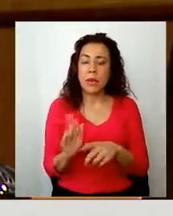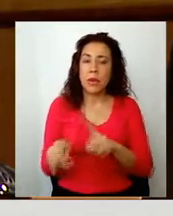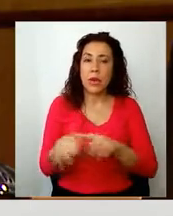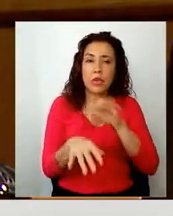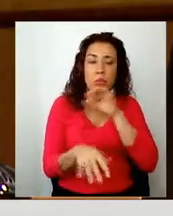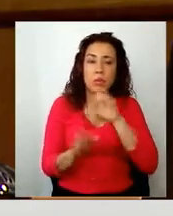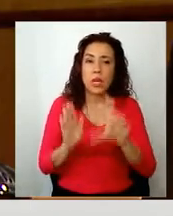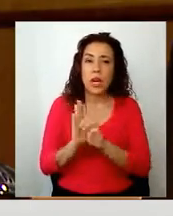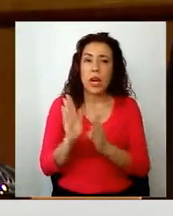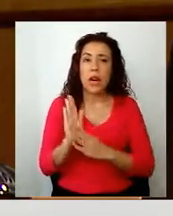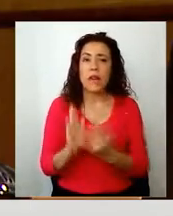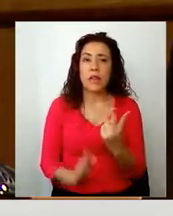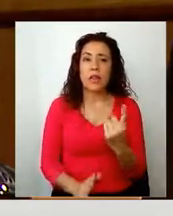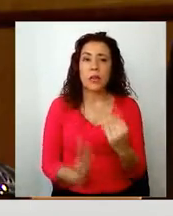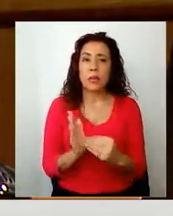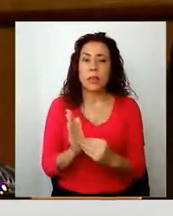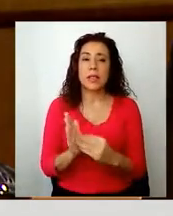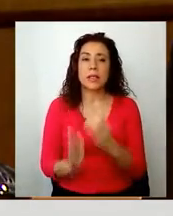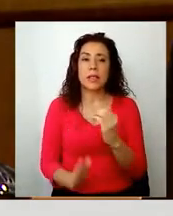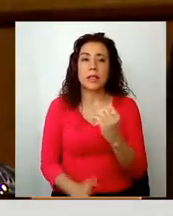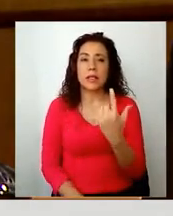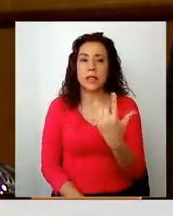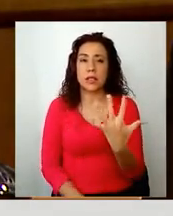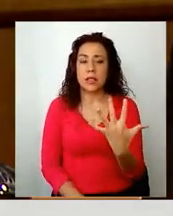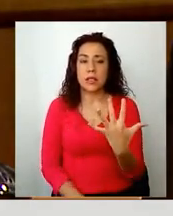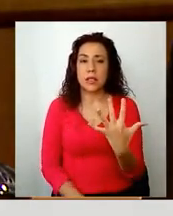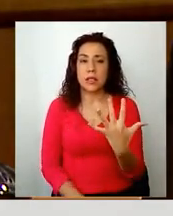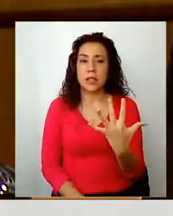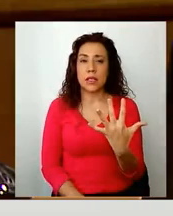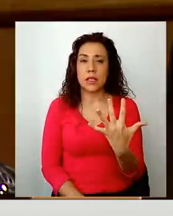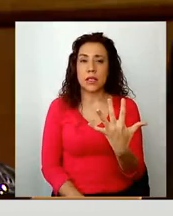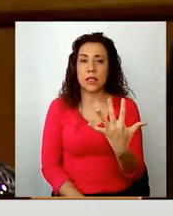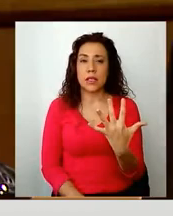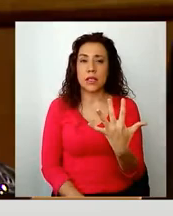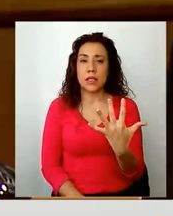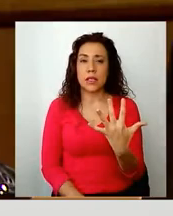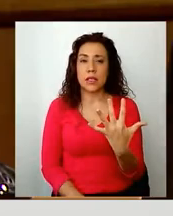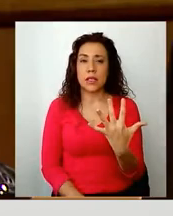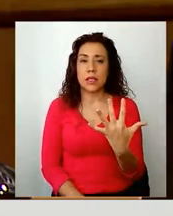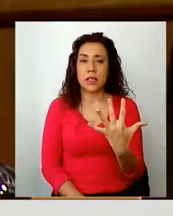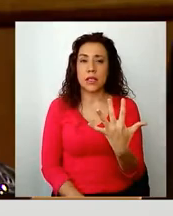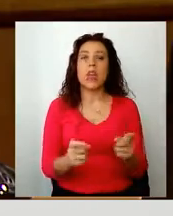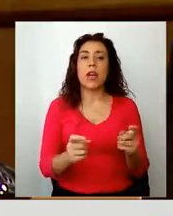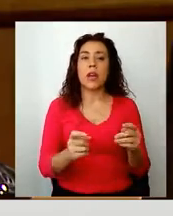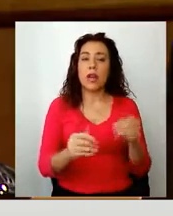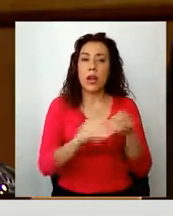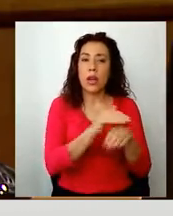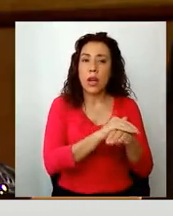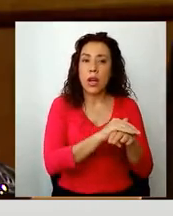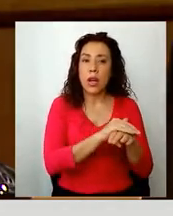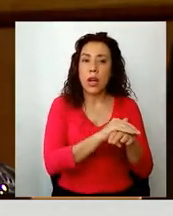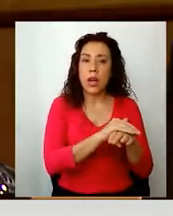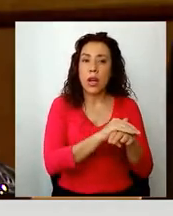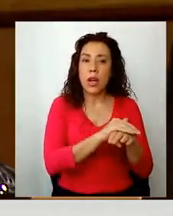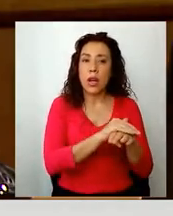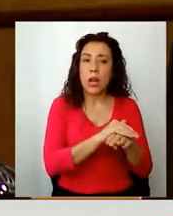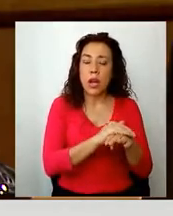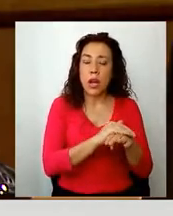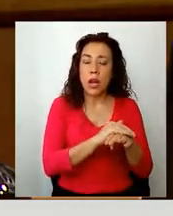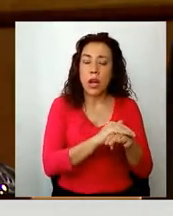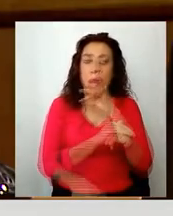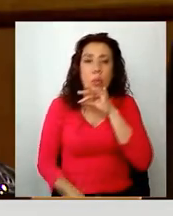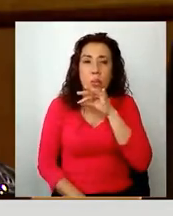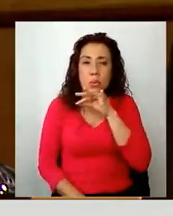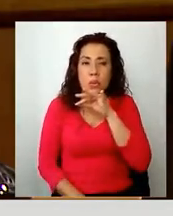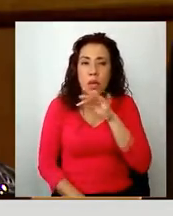21.075 la cual regula la recolección reutilización y disposición de las aguas grises tratadas